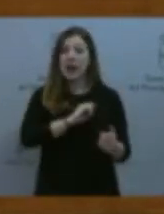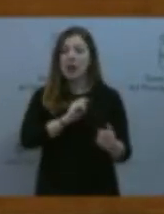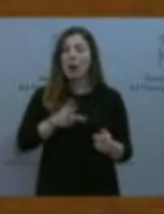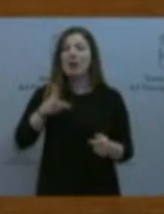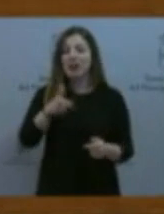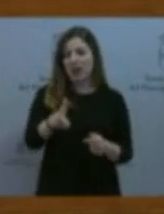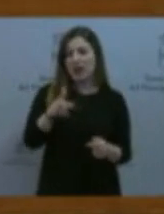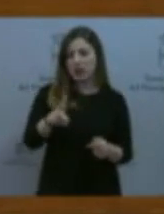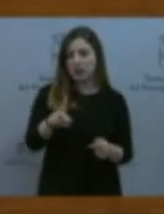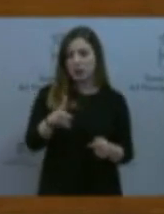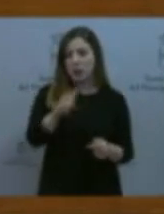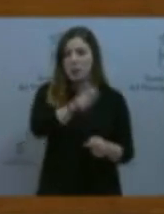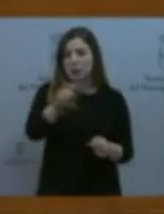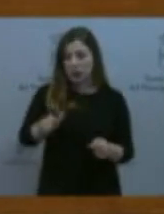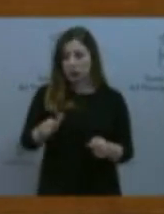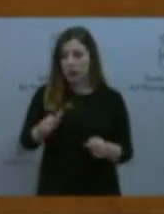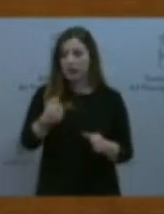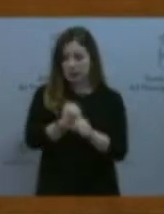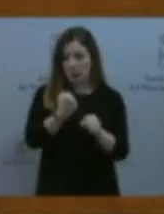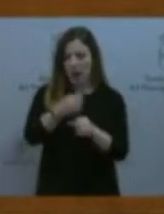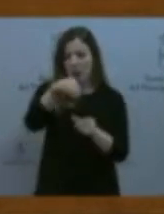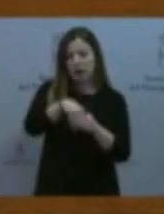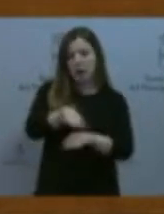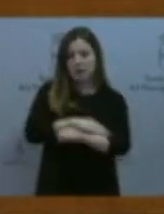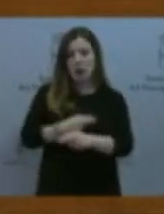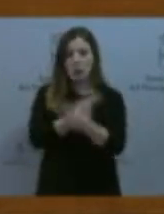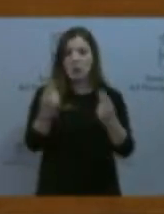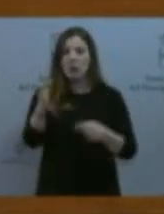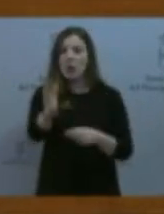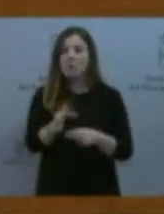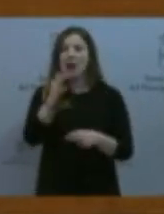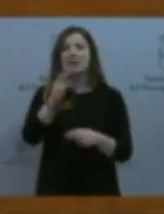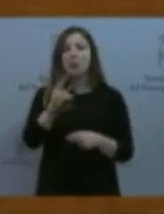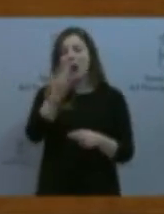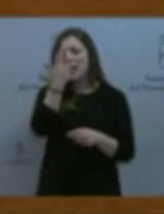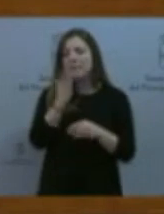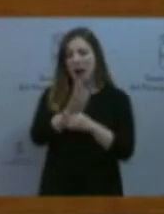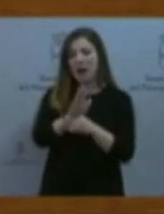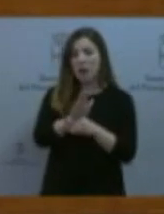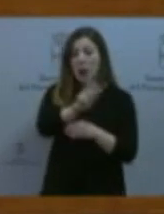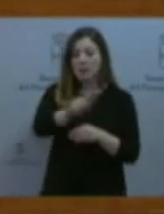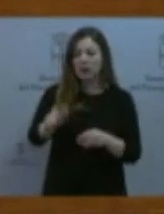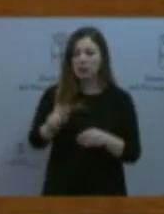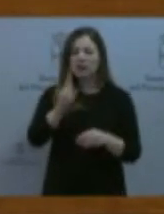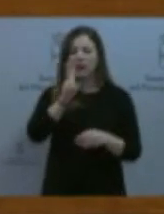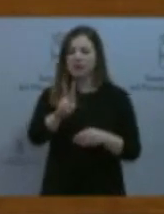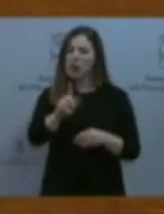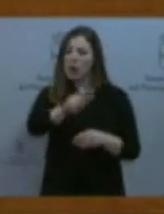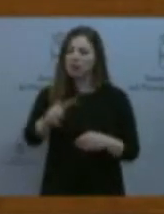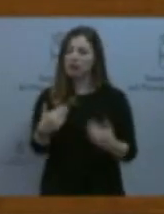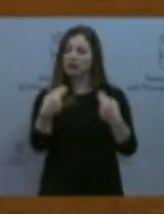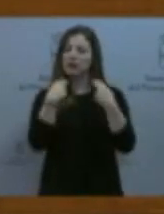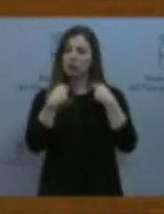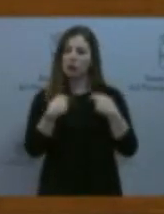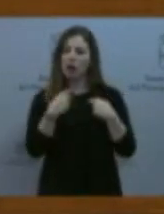la imagen que la ciudadanía tiene de quienes ostentamos cargos en los poderes ejecutivo y legislativo, actualmente bajo sospecha